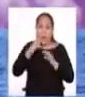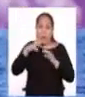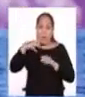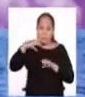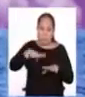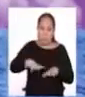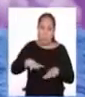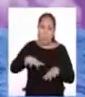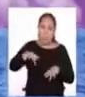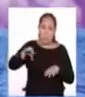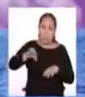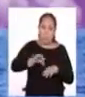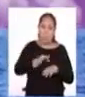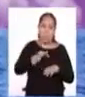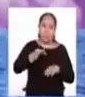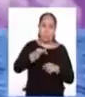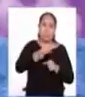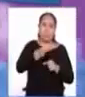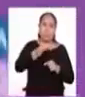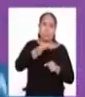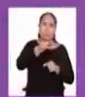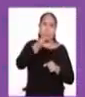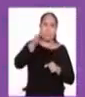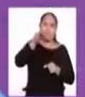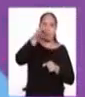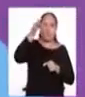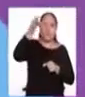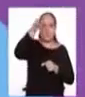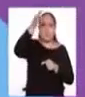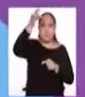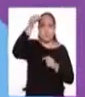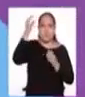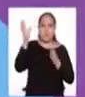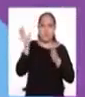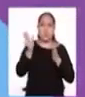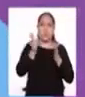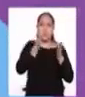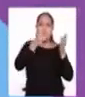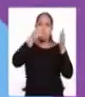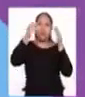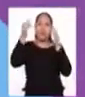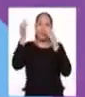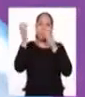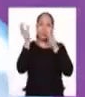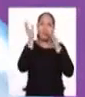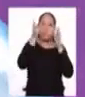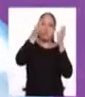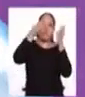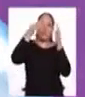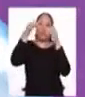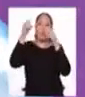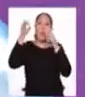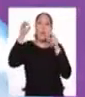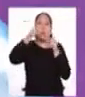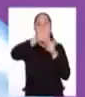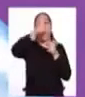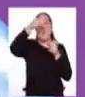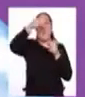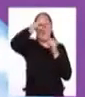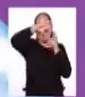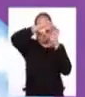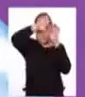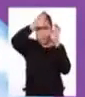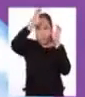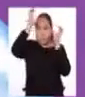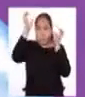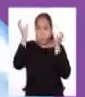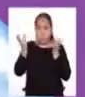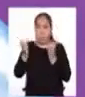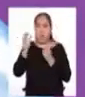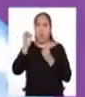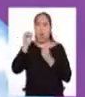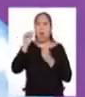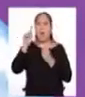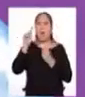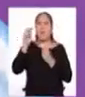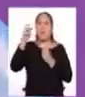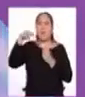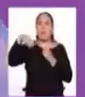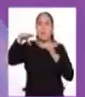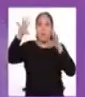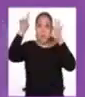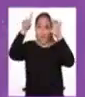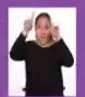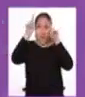agua, y es elevado por los aires. Las corrientes de aire llevan ese vapor hacia la atmósfera, y en las zonas de